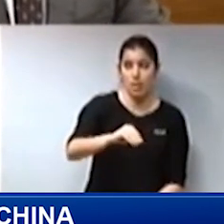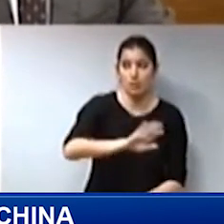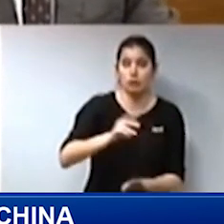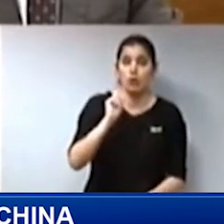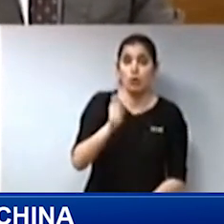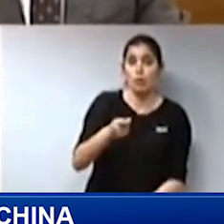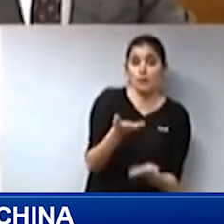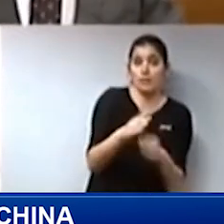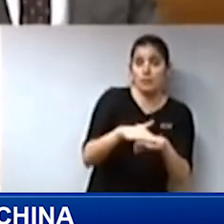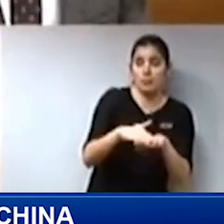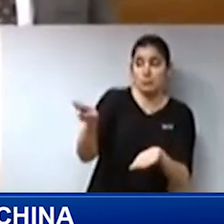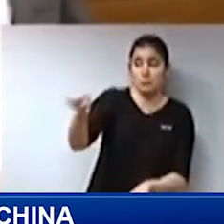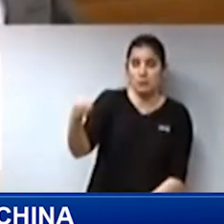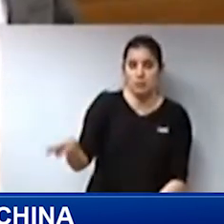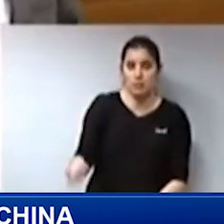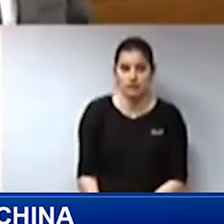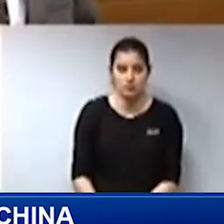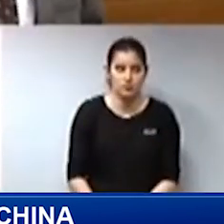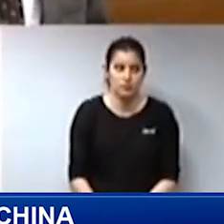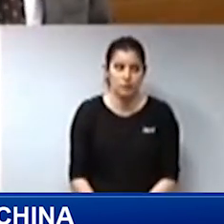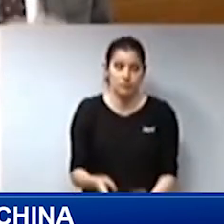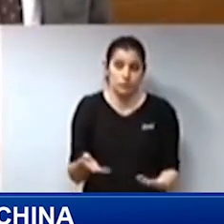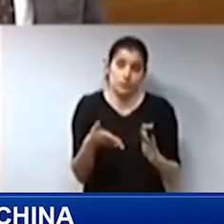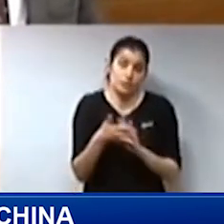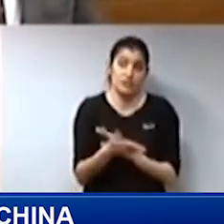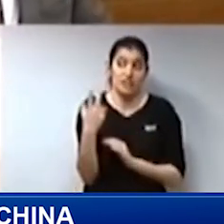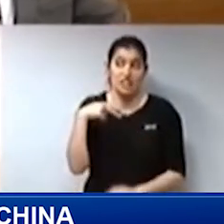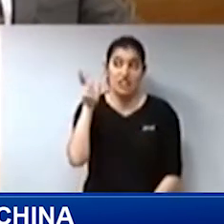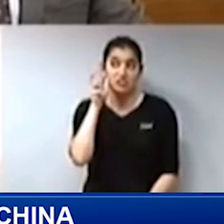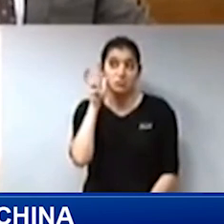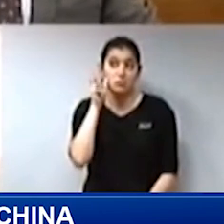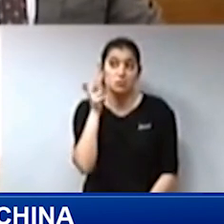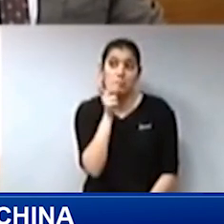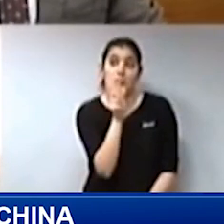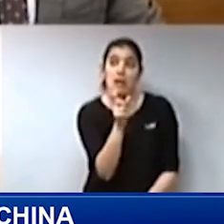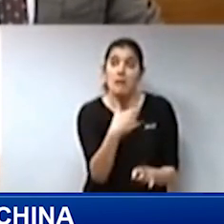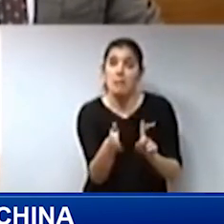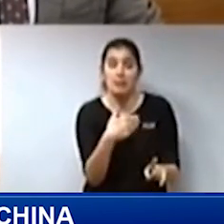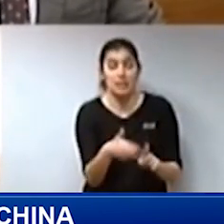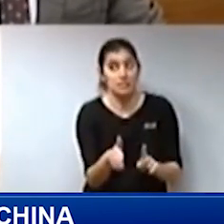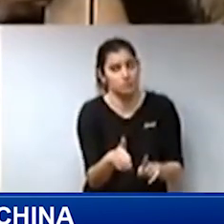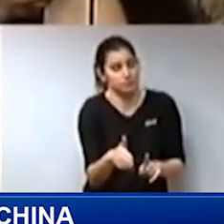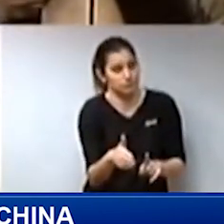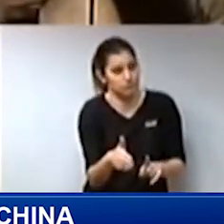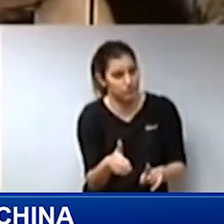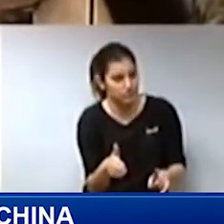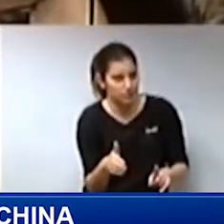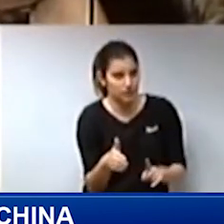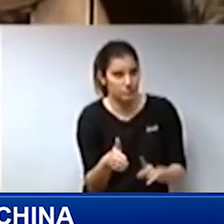perdón. Ustedes nunca. Por tanto, cuando escucho de maltrato con